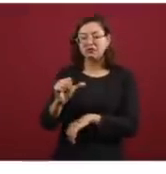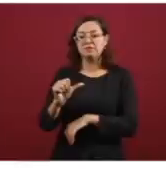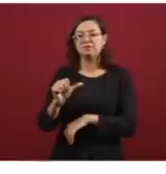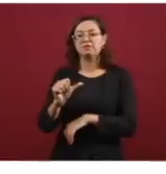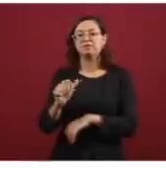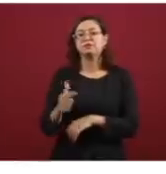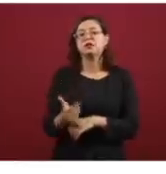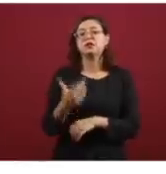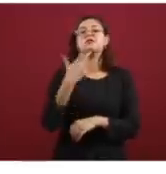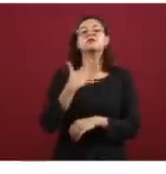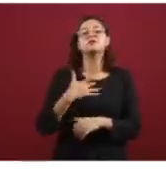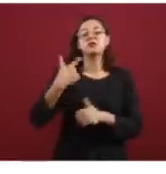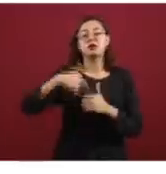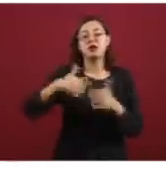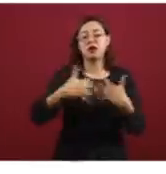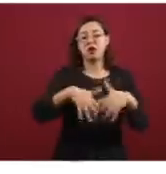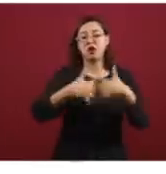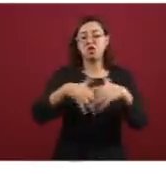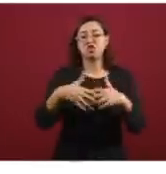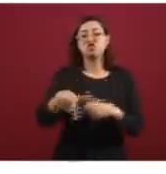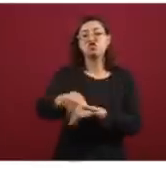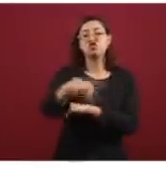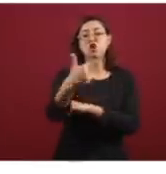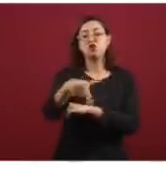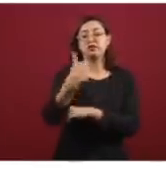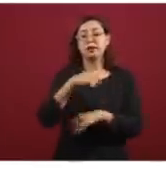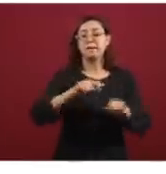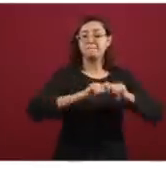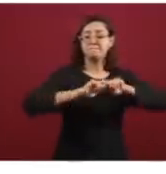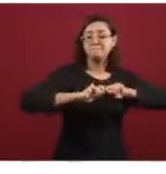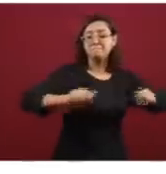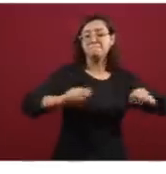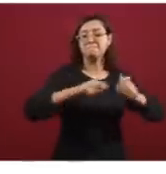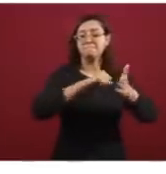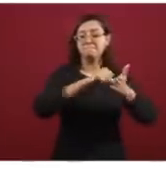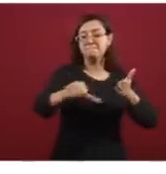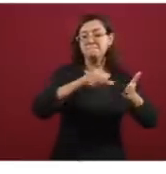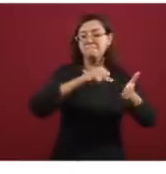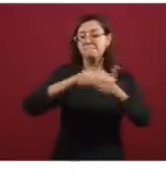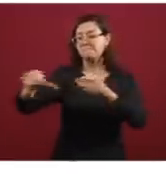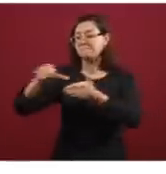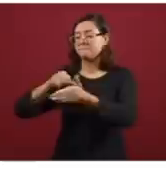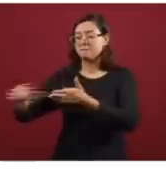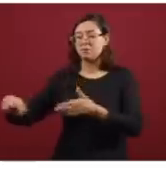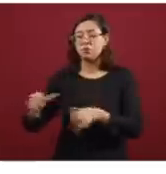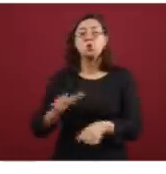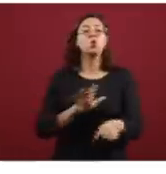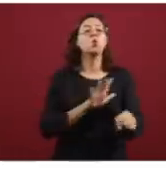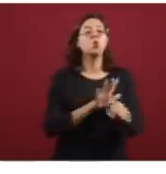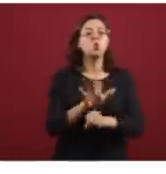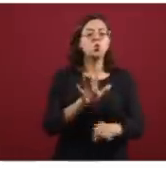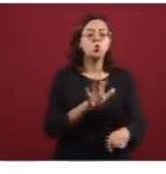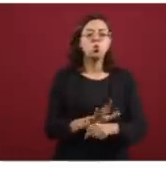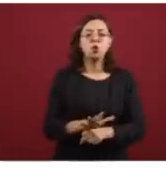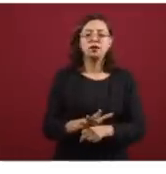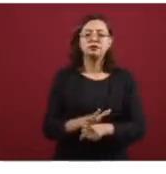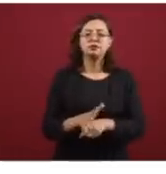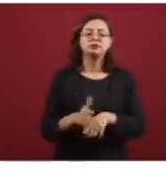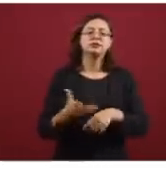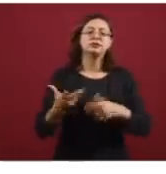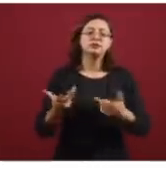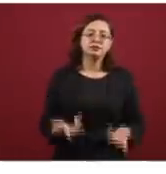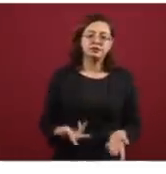en 12 de las bombas de esta estación. No damos los detalles de la estación porque se